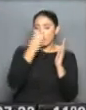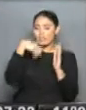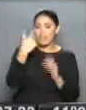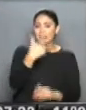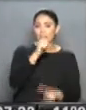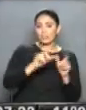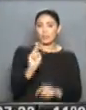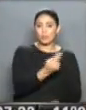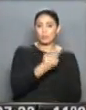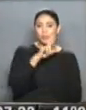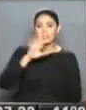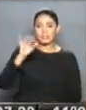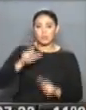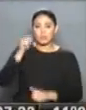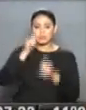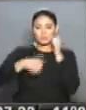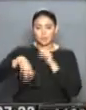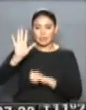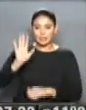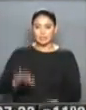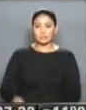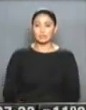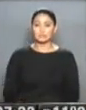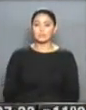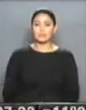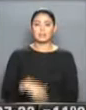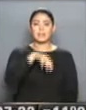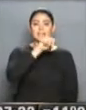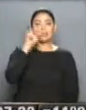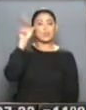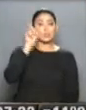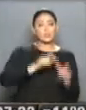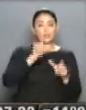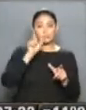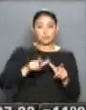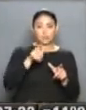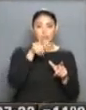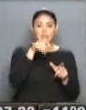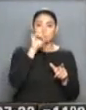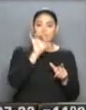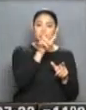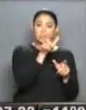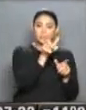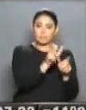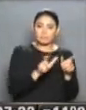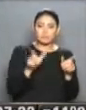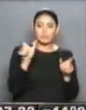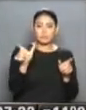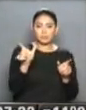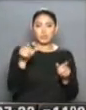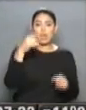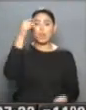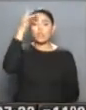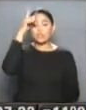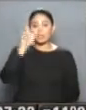más de 300 heridos. De los 68 pacientes, en este momento han quedado internados